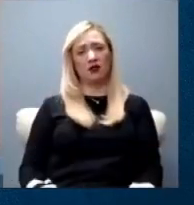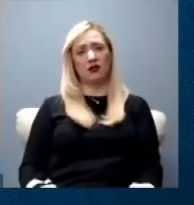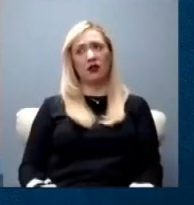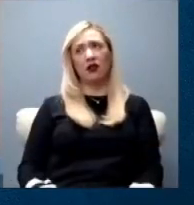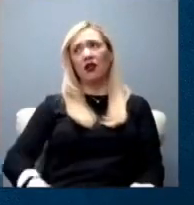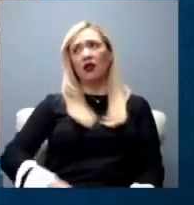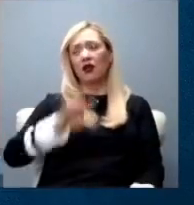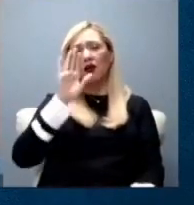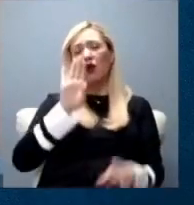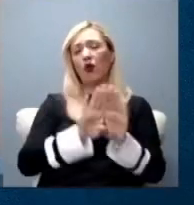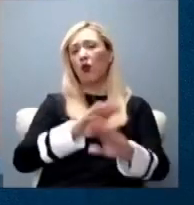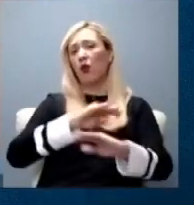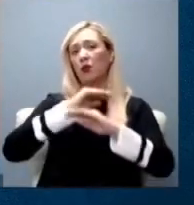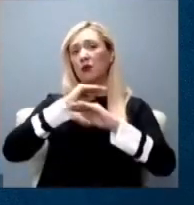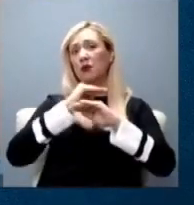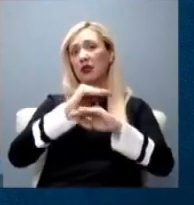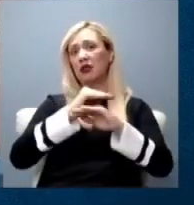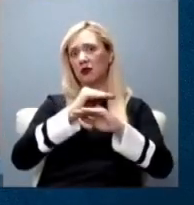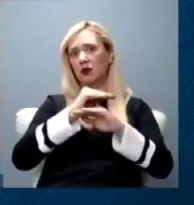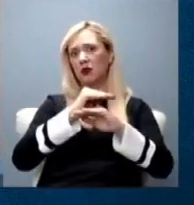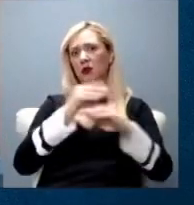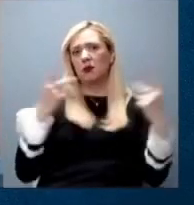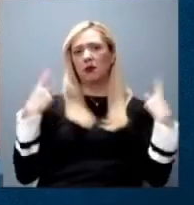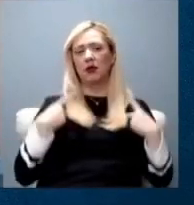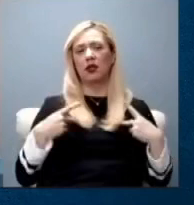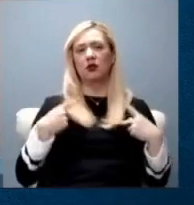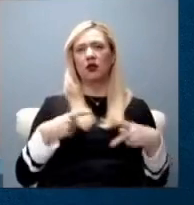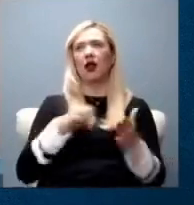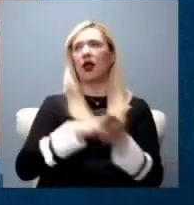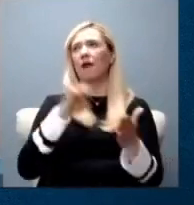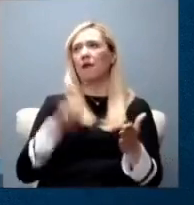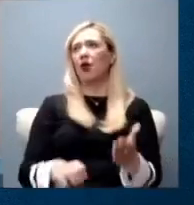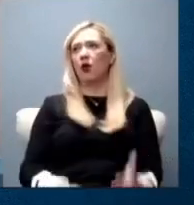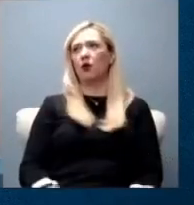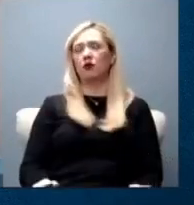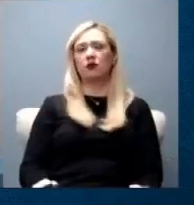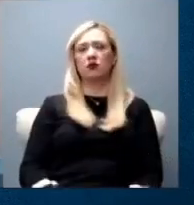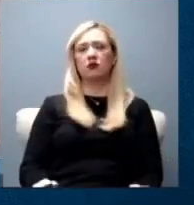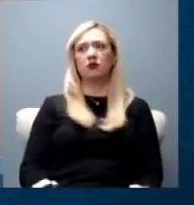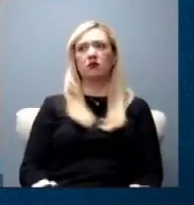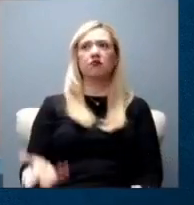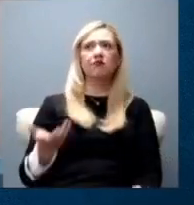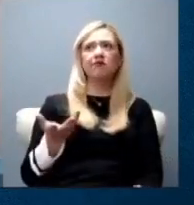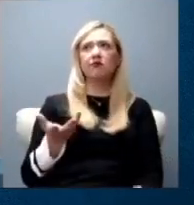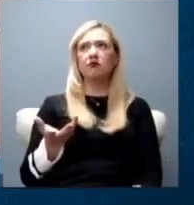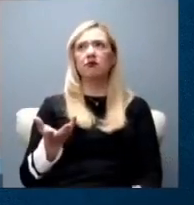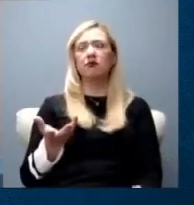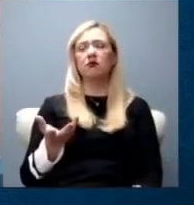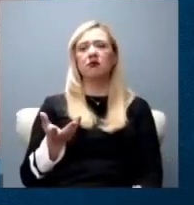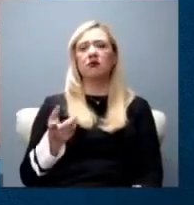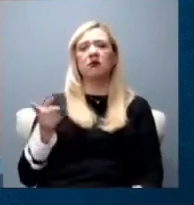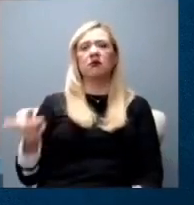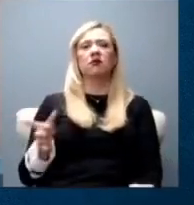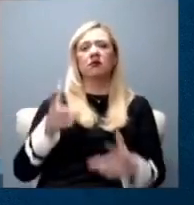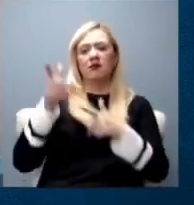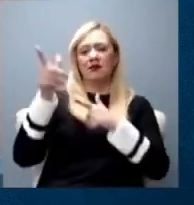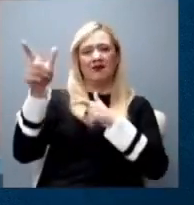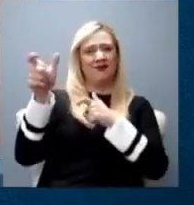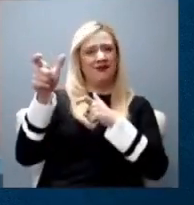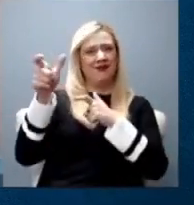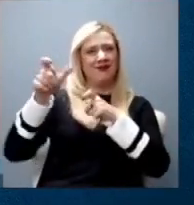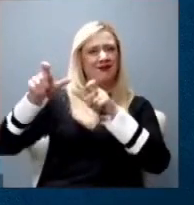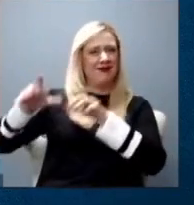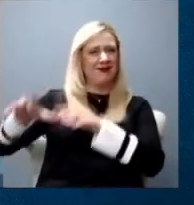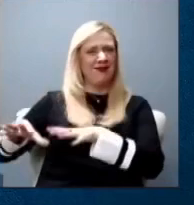unos mínimos a las personas que están involucradas, por ejemplo, pero que han depuesto las armas, por ejemplo, capturan a